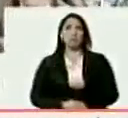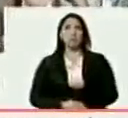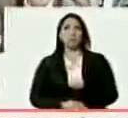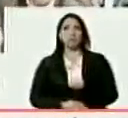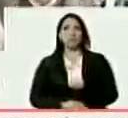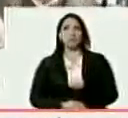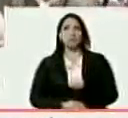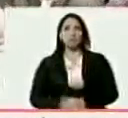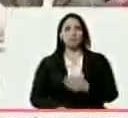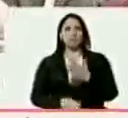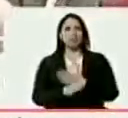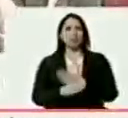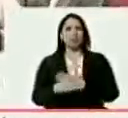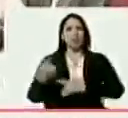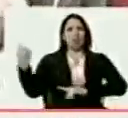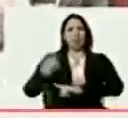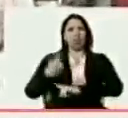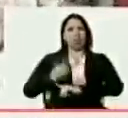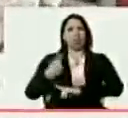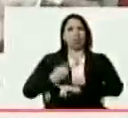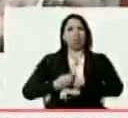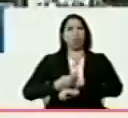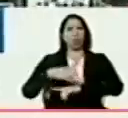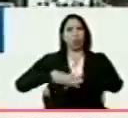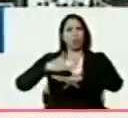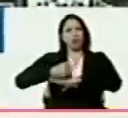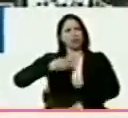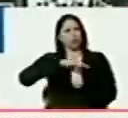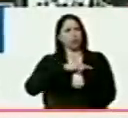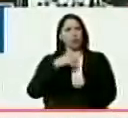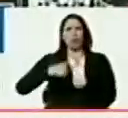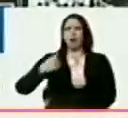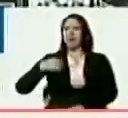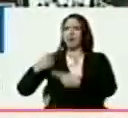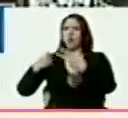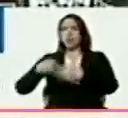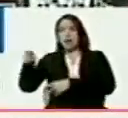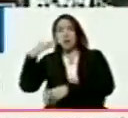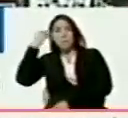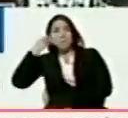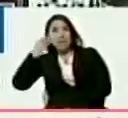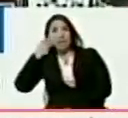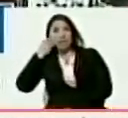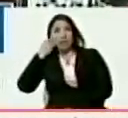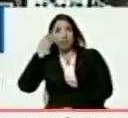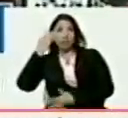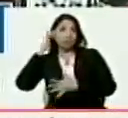Van a acusarnos de cualquier cosa que ellos crean conveniente y se van,